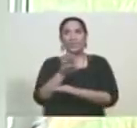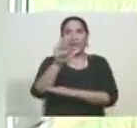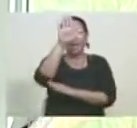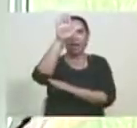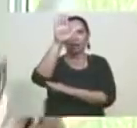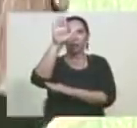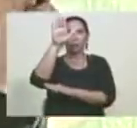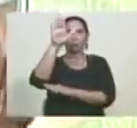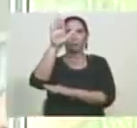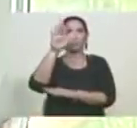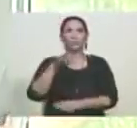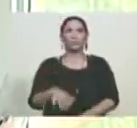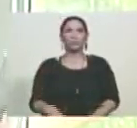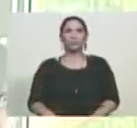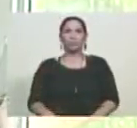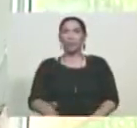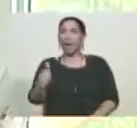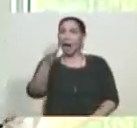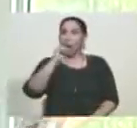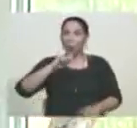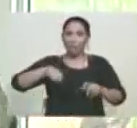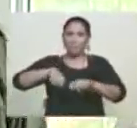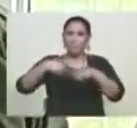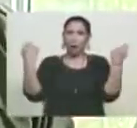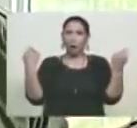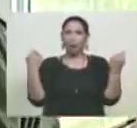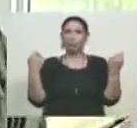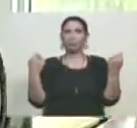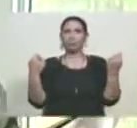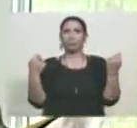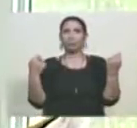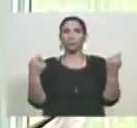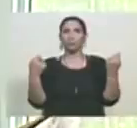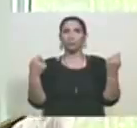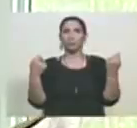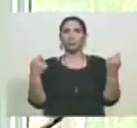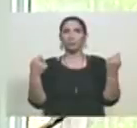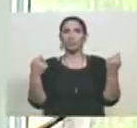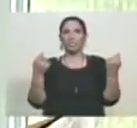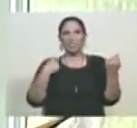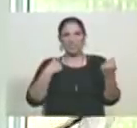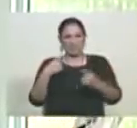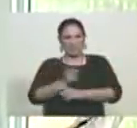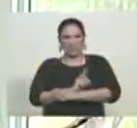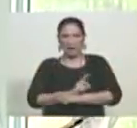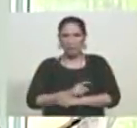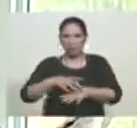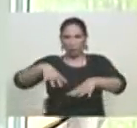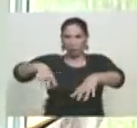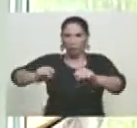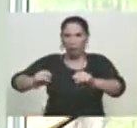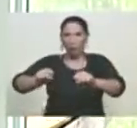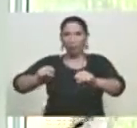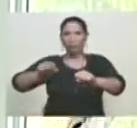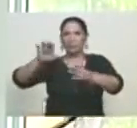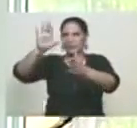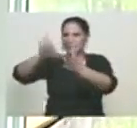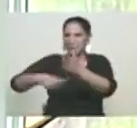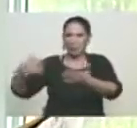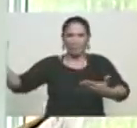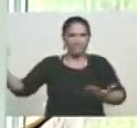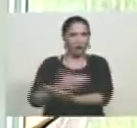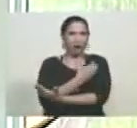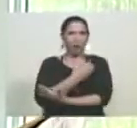Todas las fuentes de agua destruidas simple y llanamente por el apetito voraz capitalista de